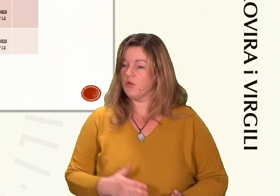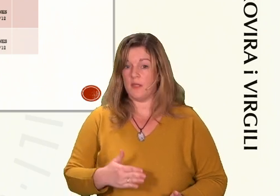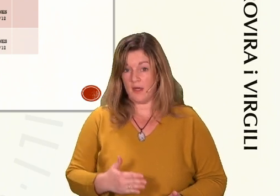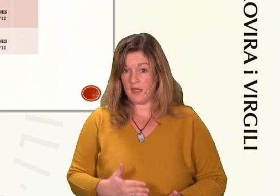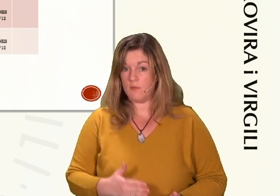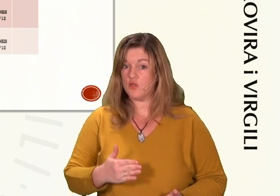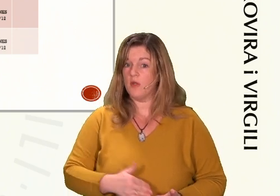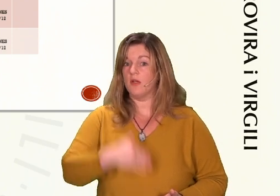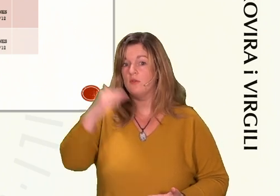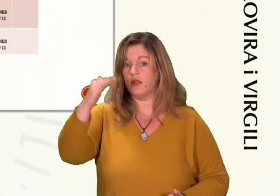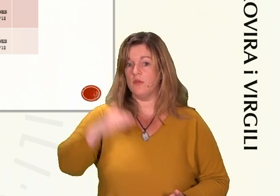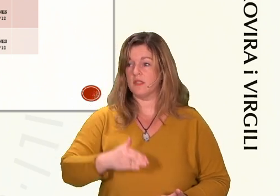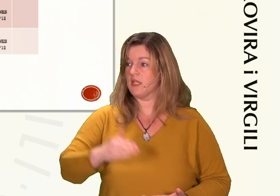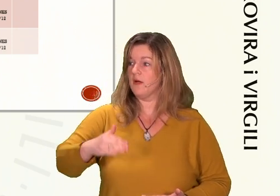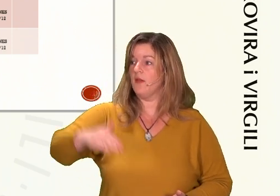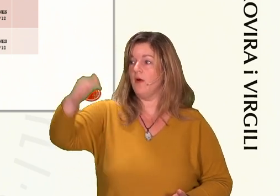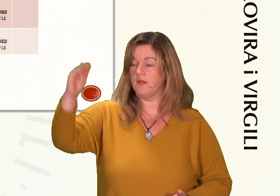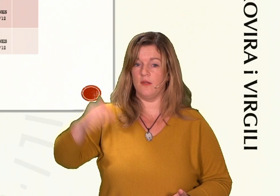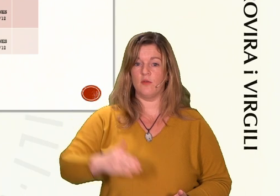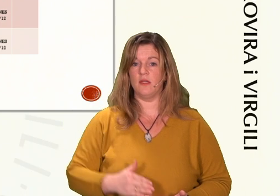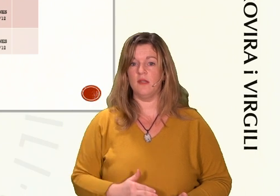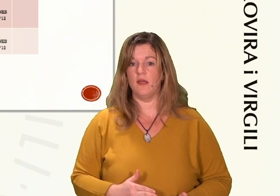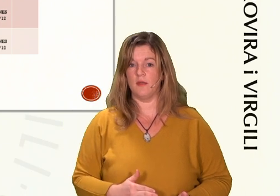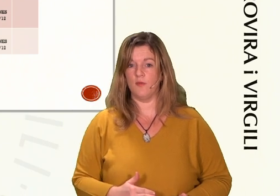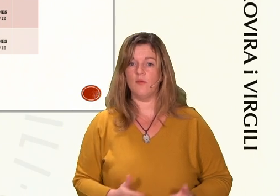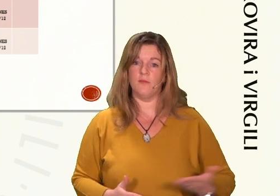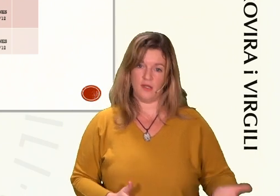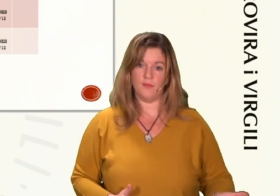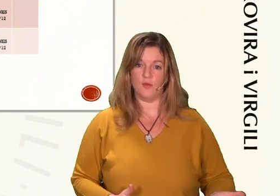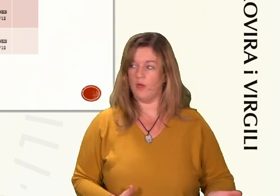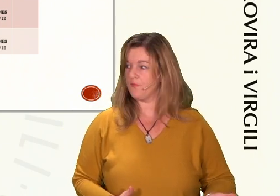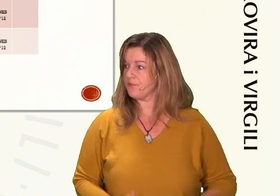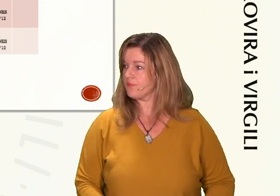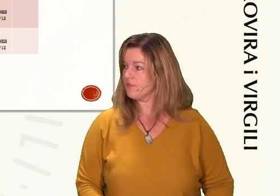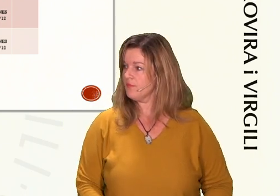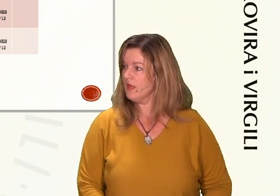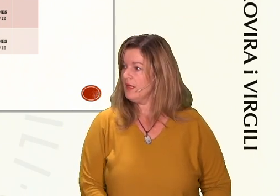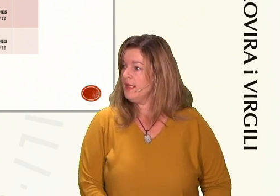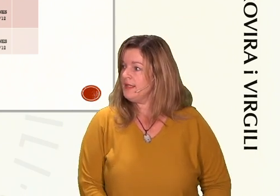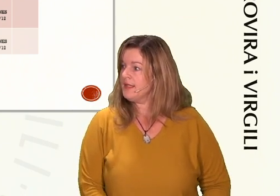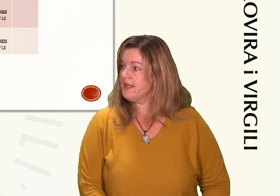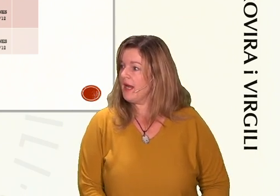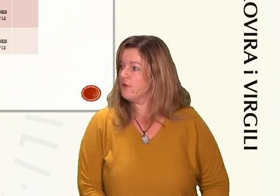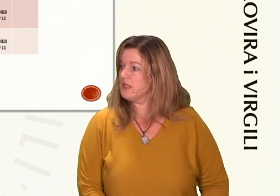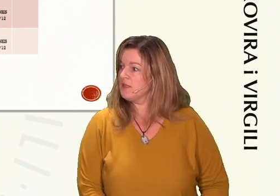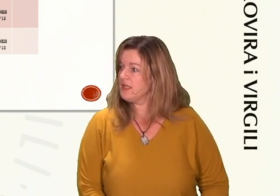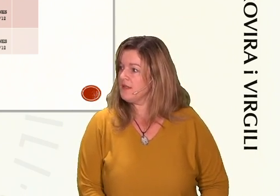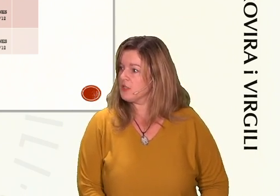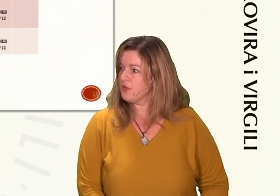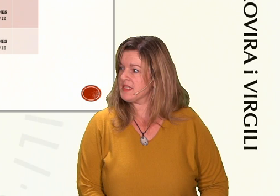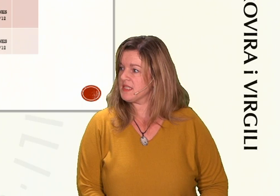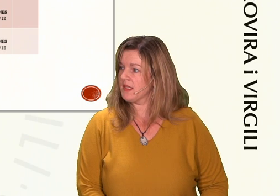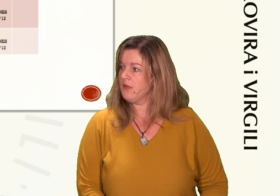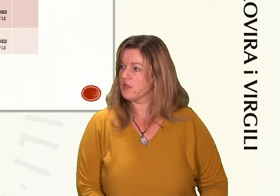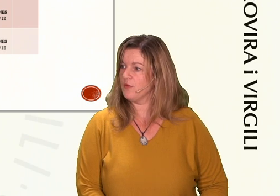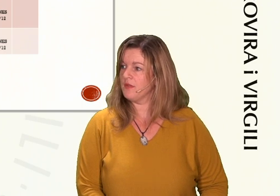realizaremos y trabajaremos todo aquel contenido que se ha trabajado anteriormente en el módulo de manera virtual. Y que hay dos actividades, que